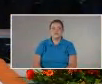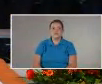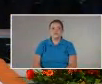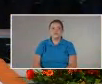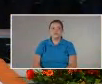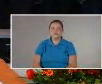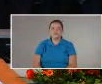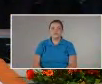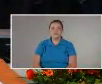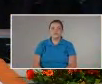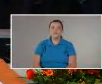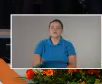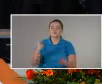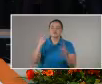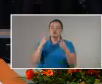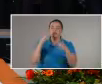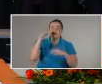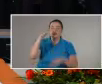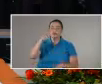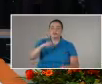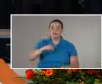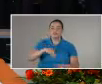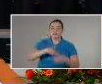Véngase aquí al frente, vamos a orar.